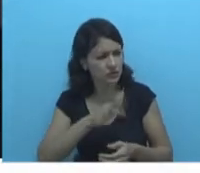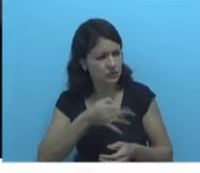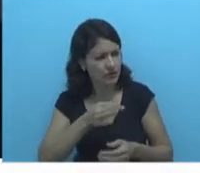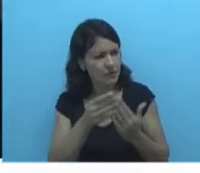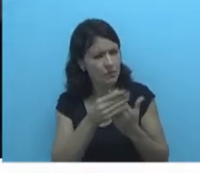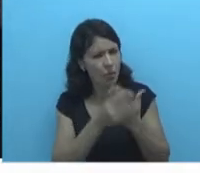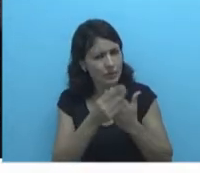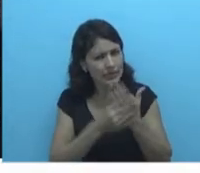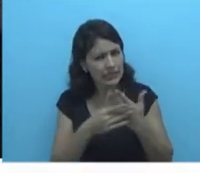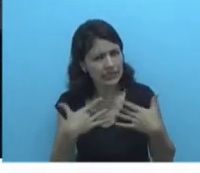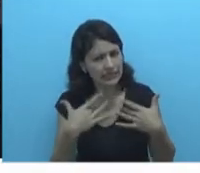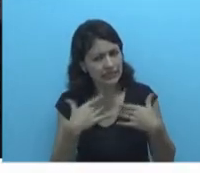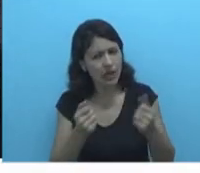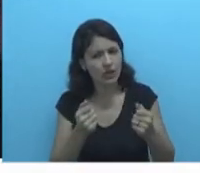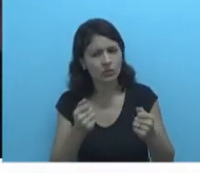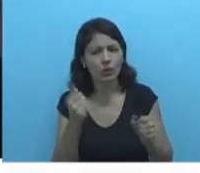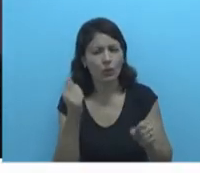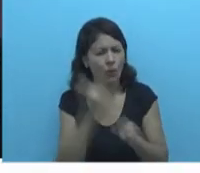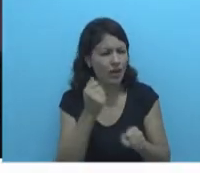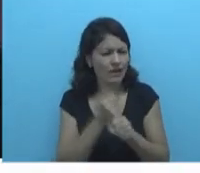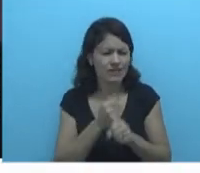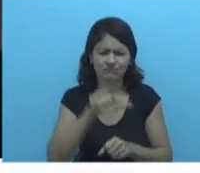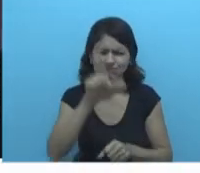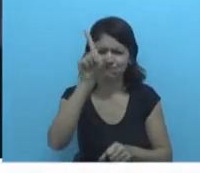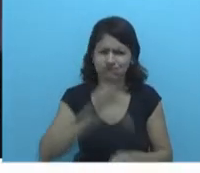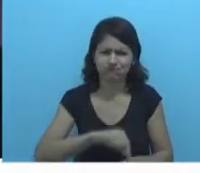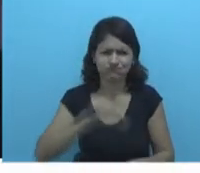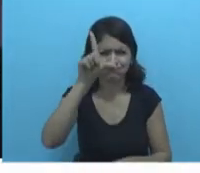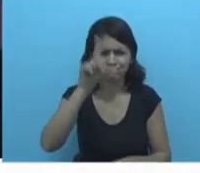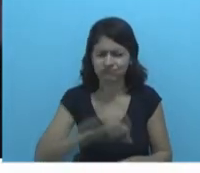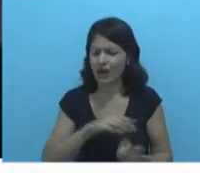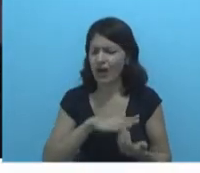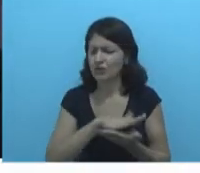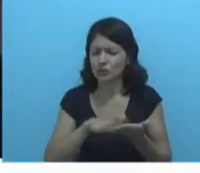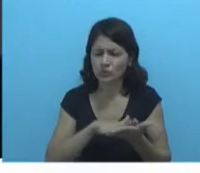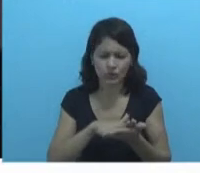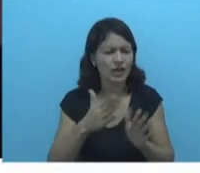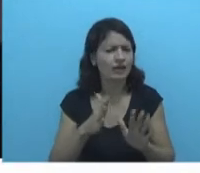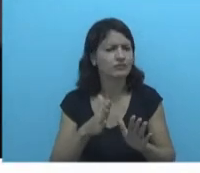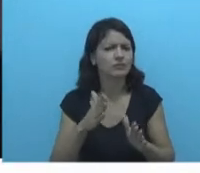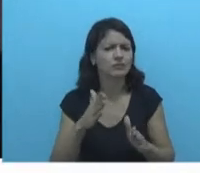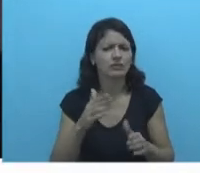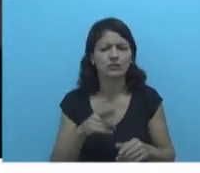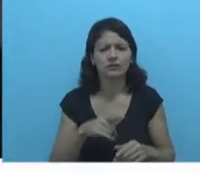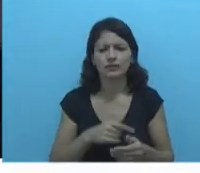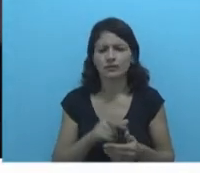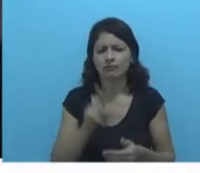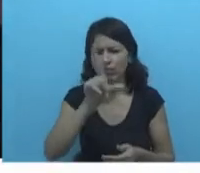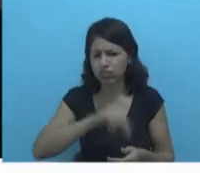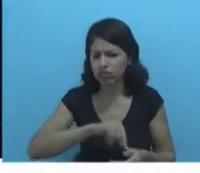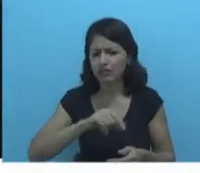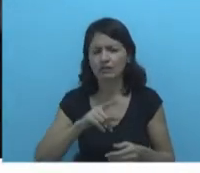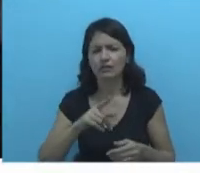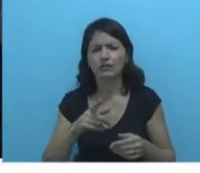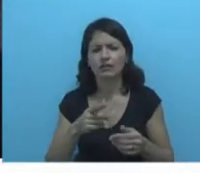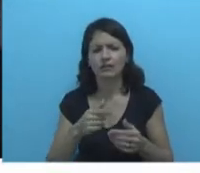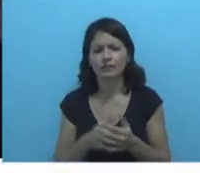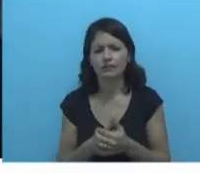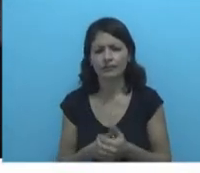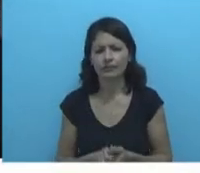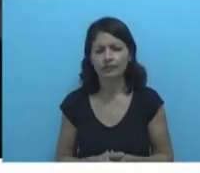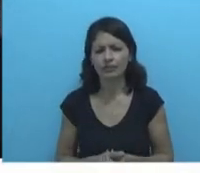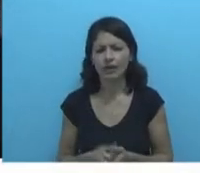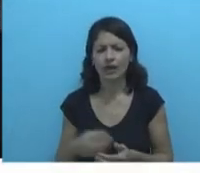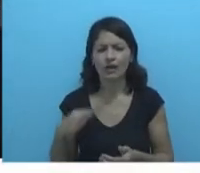totalmente las 24 horas tratando de resolver los problemas de esta pandemia, cuando se aprobó el